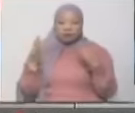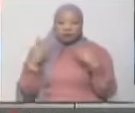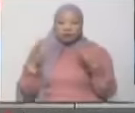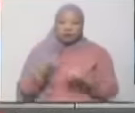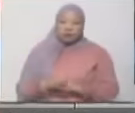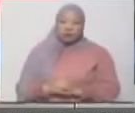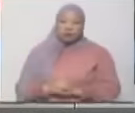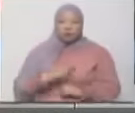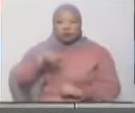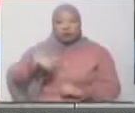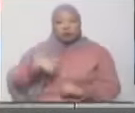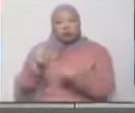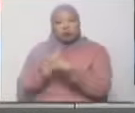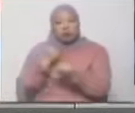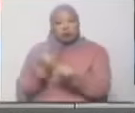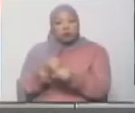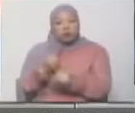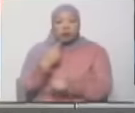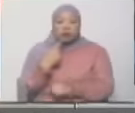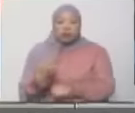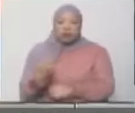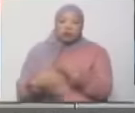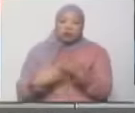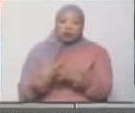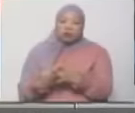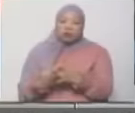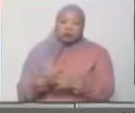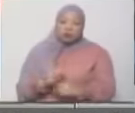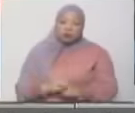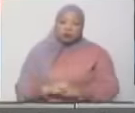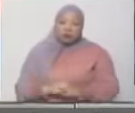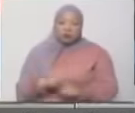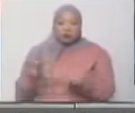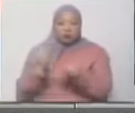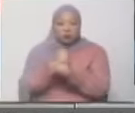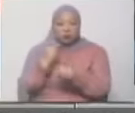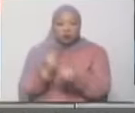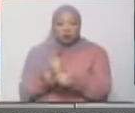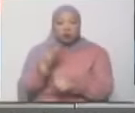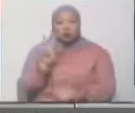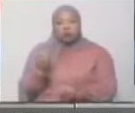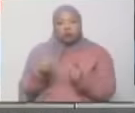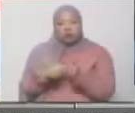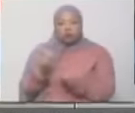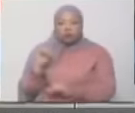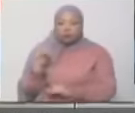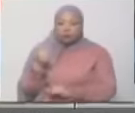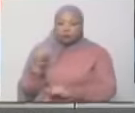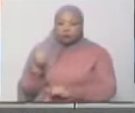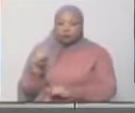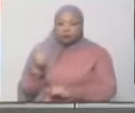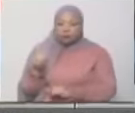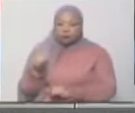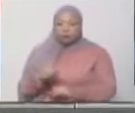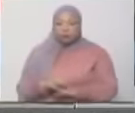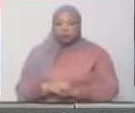Aquí hay otro trabajo de Lucio Díaz. Este trabajo es del 2010. Me llegó ahorita, no lo había leído.